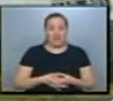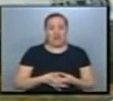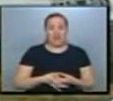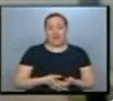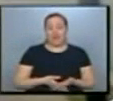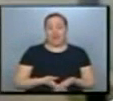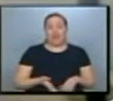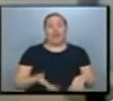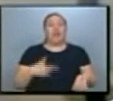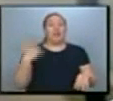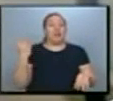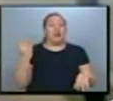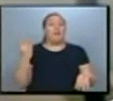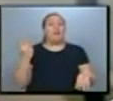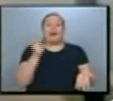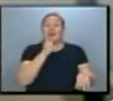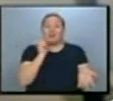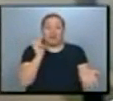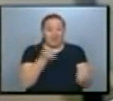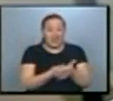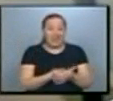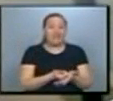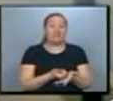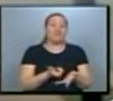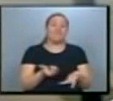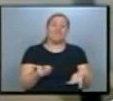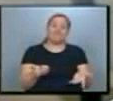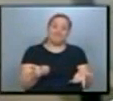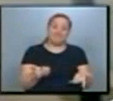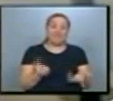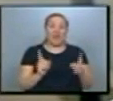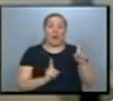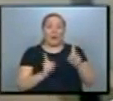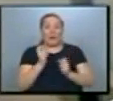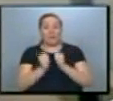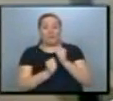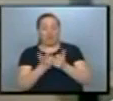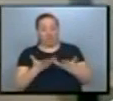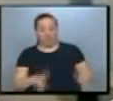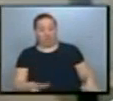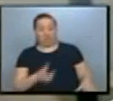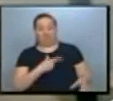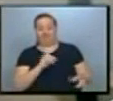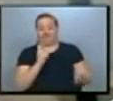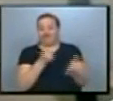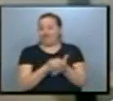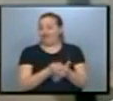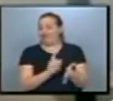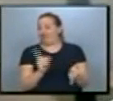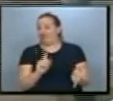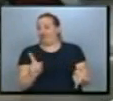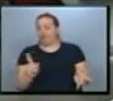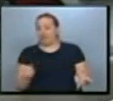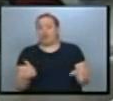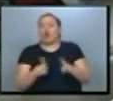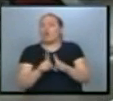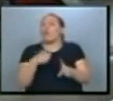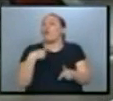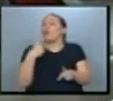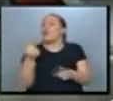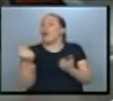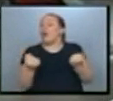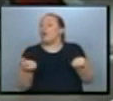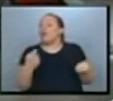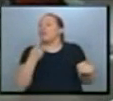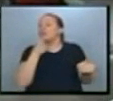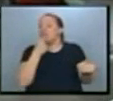para poner la plata ya te genera condicionamiento, ¿no? Lógico. El empresario no. Es como cuando vas a comprar un auto, si te dicen,